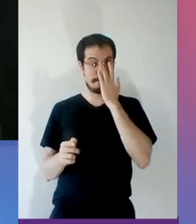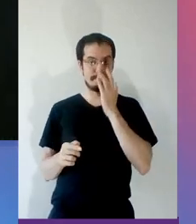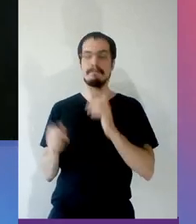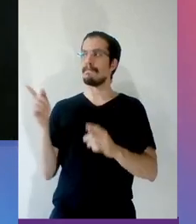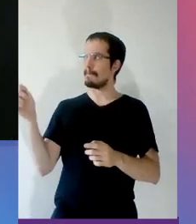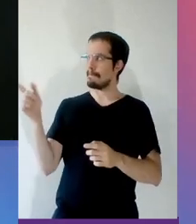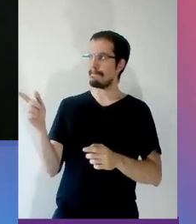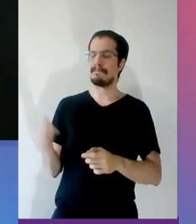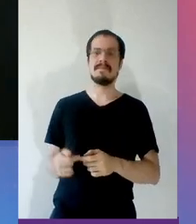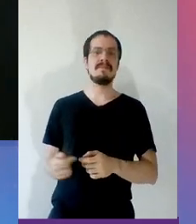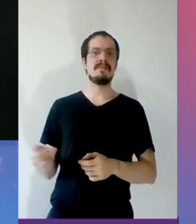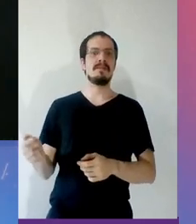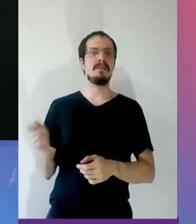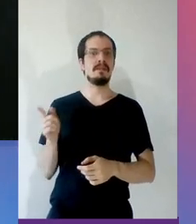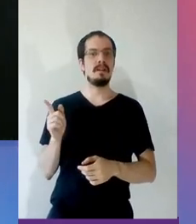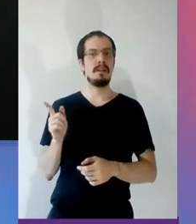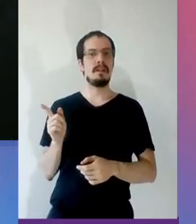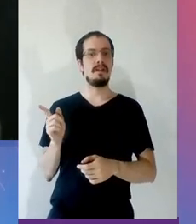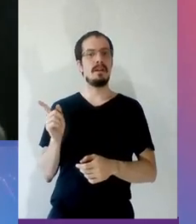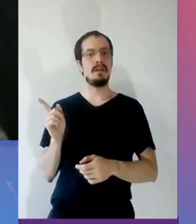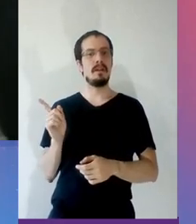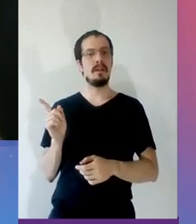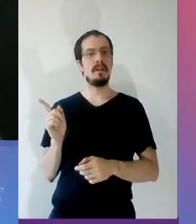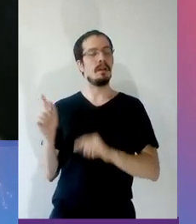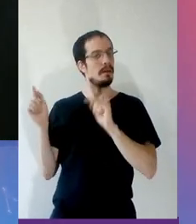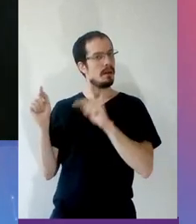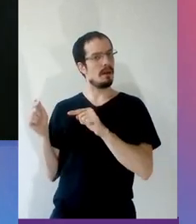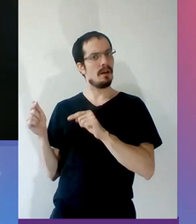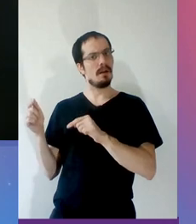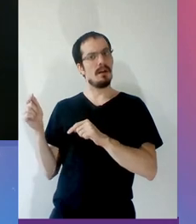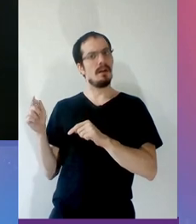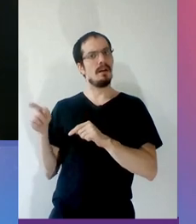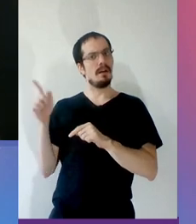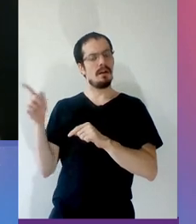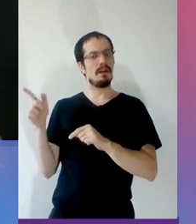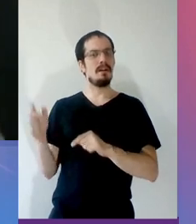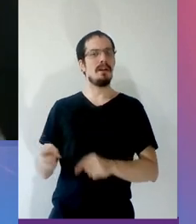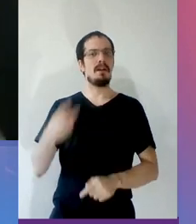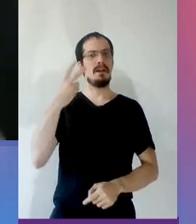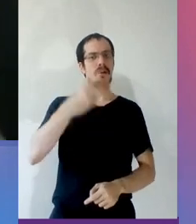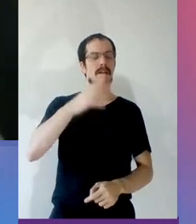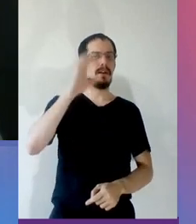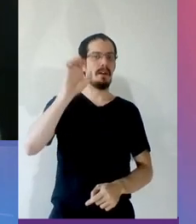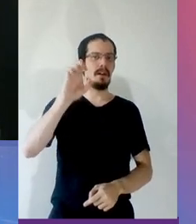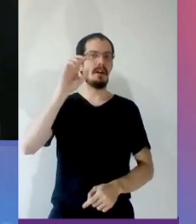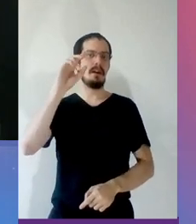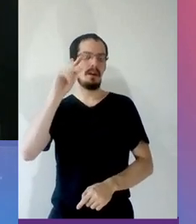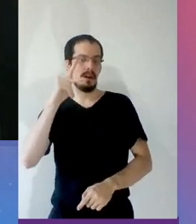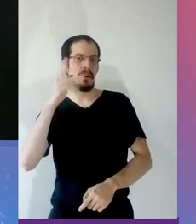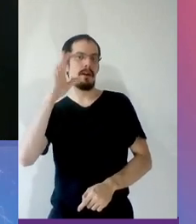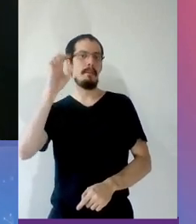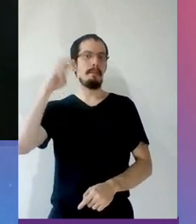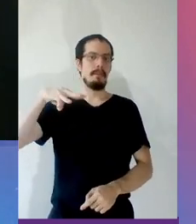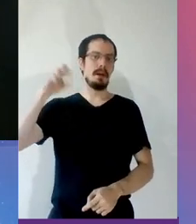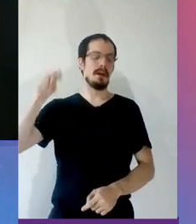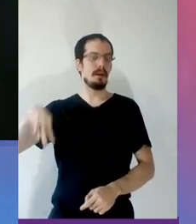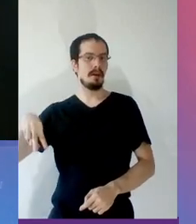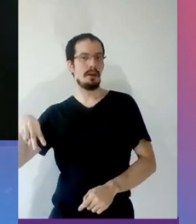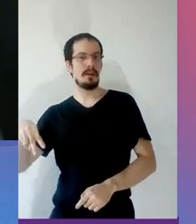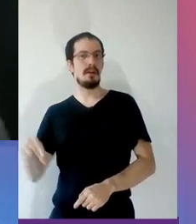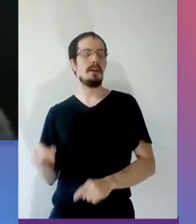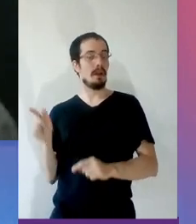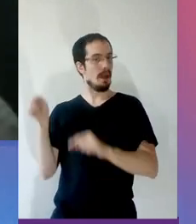al país. Sin embargo, el doctor Heckman, que es de ahí mismo, ganó el premio Nobel de Economía